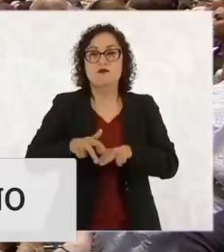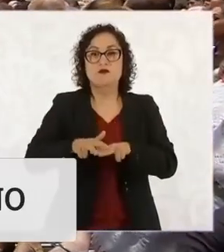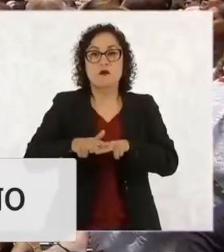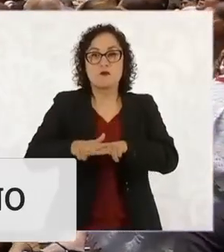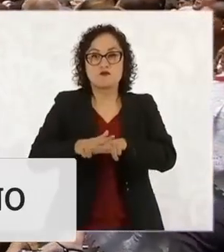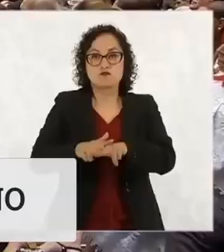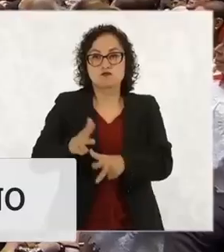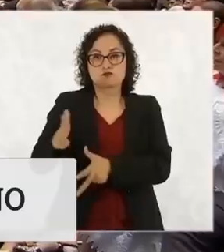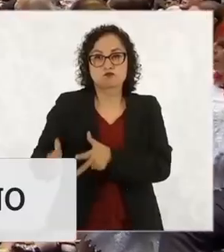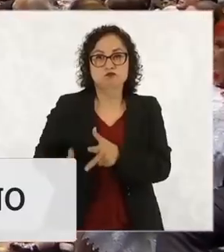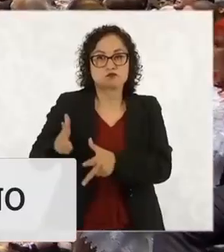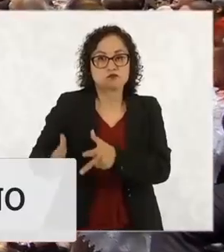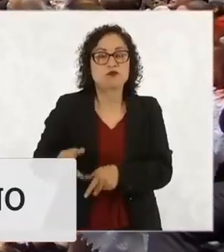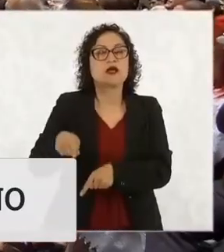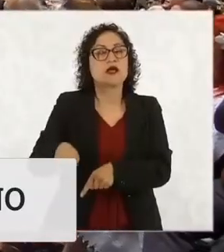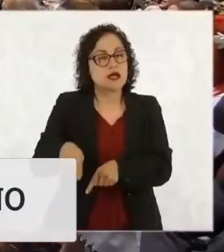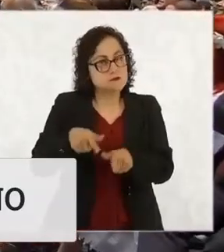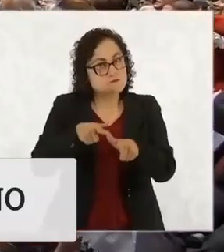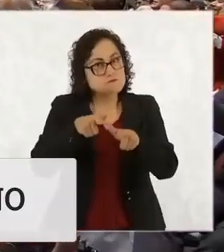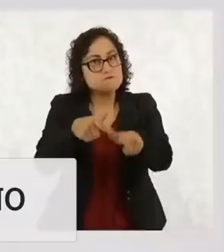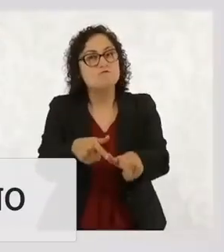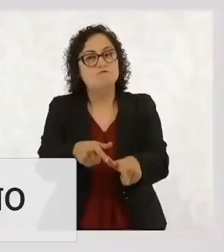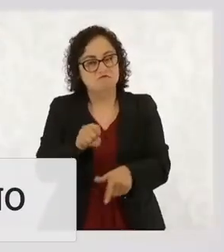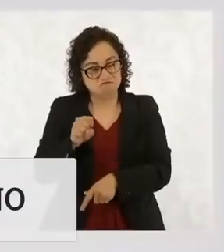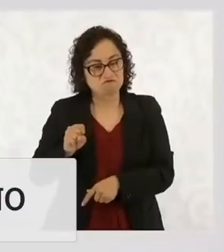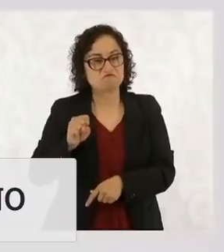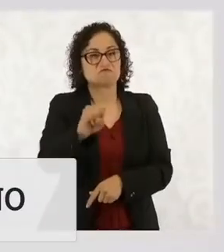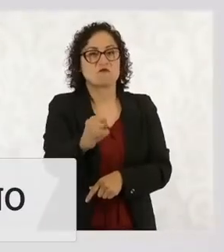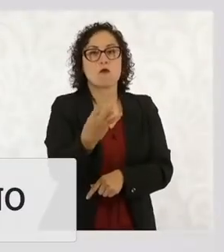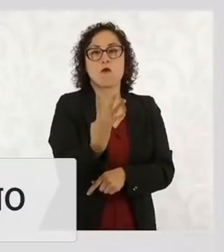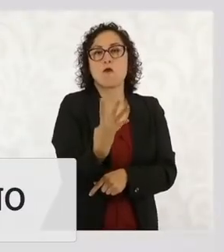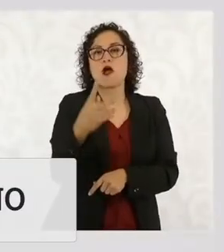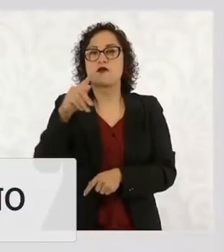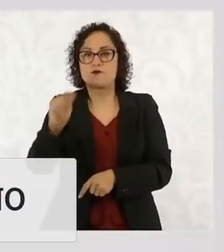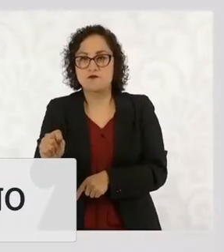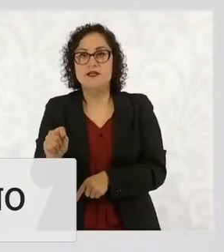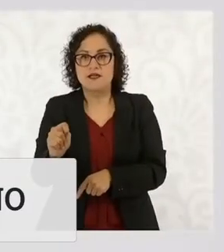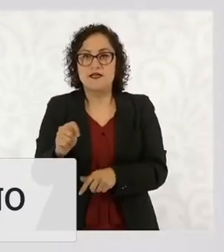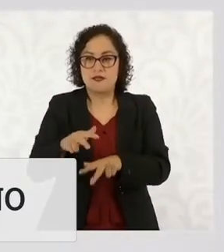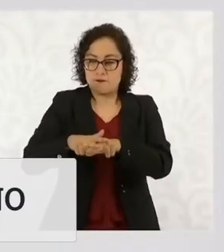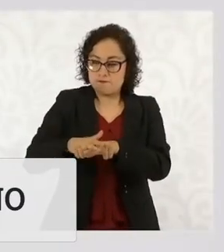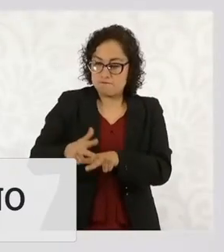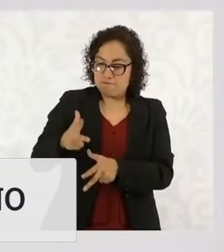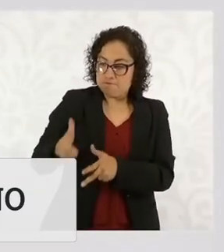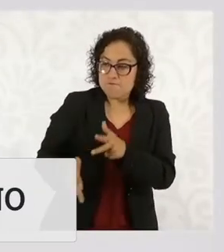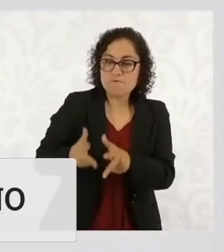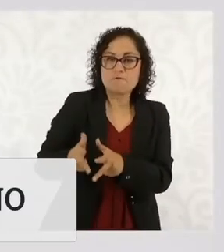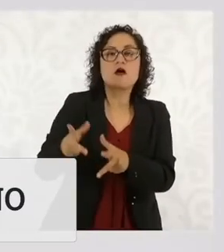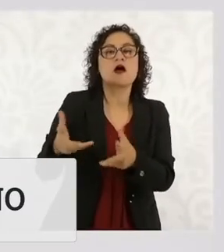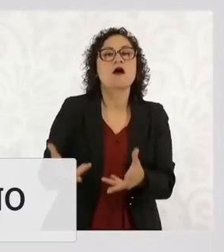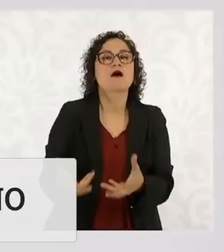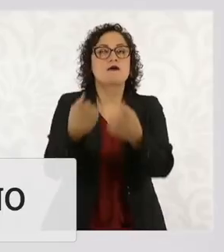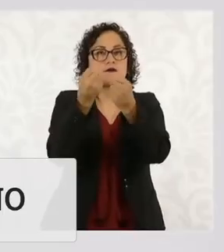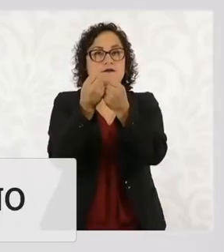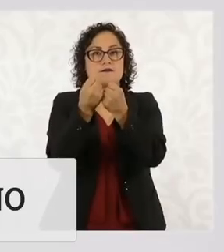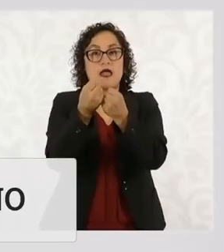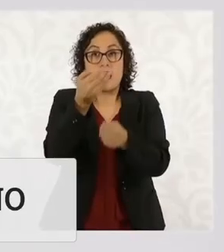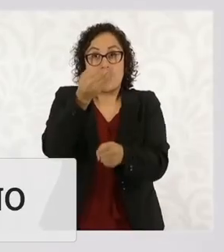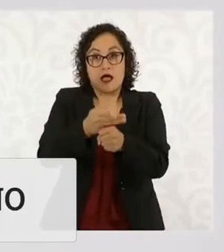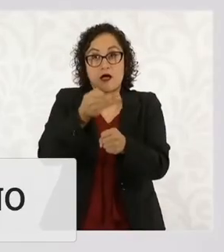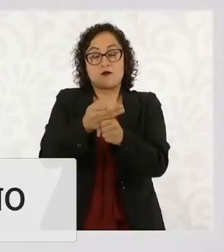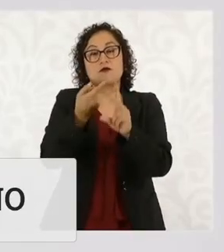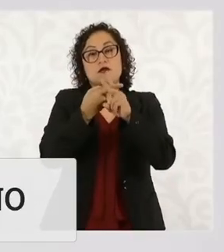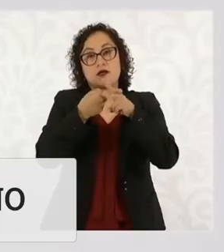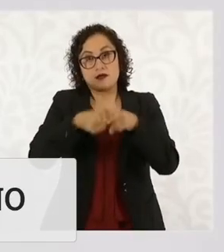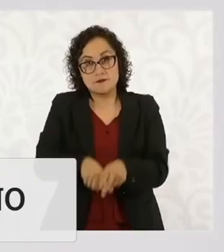ferroviarios, Sí, la 4T recupera los trenes. Este año iniciamos la construcción